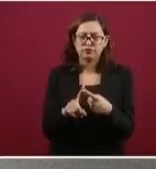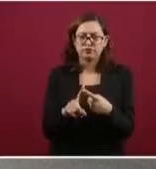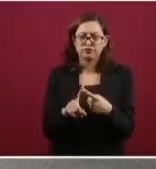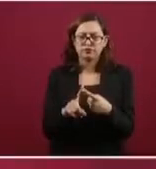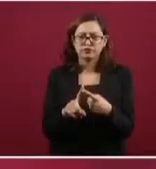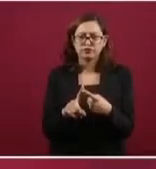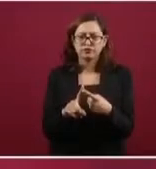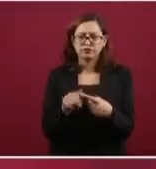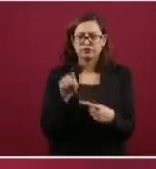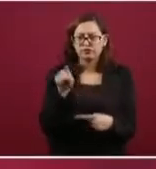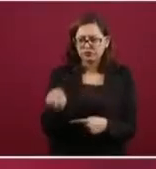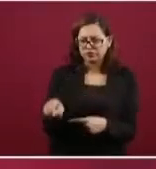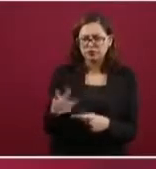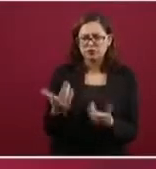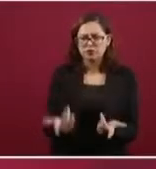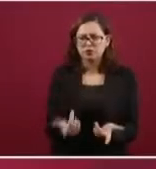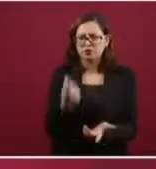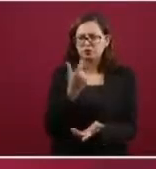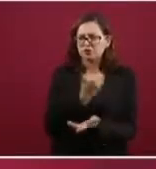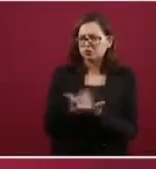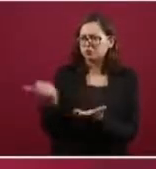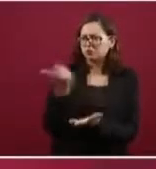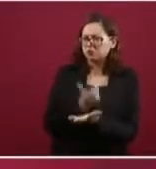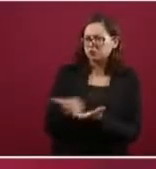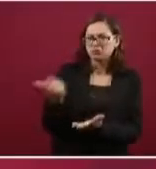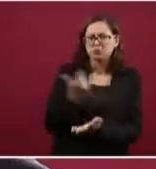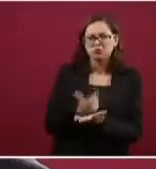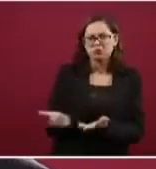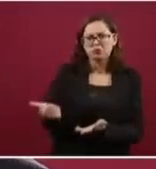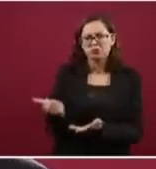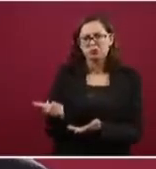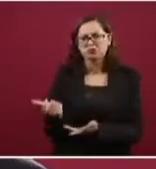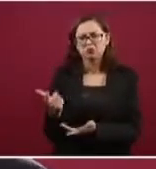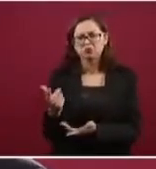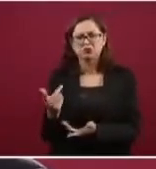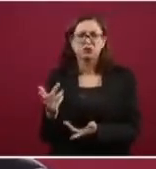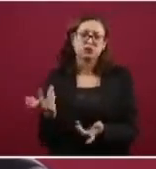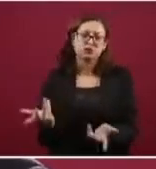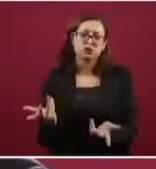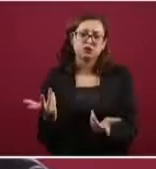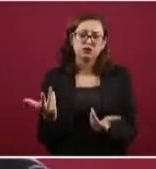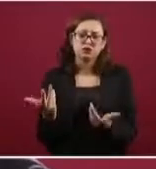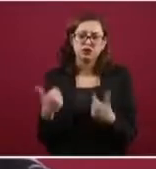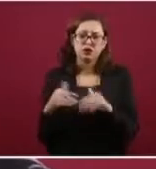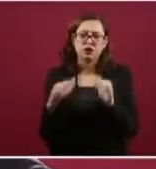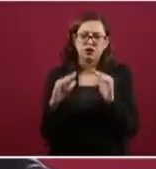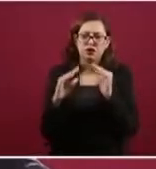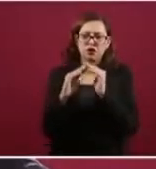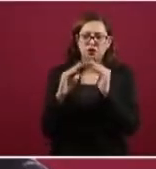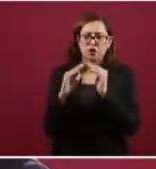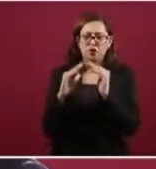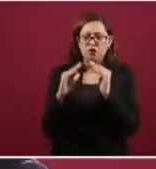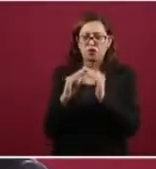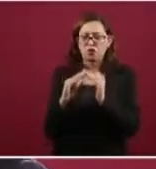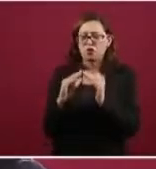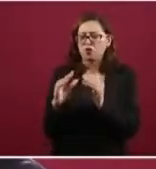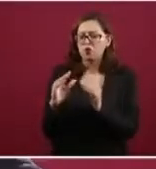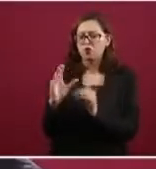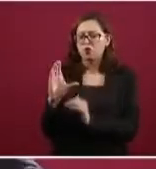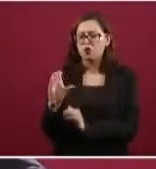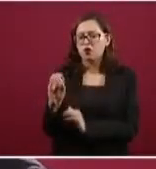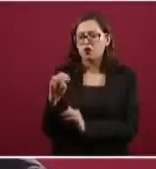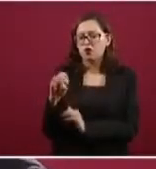los clientes no le habían contratado. Entre ellos hogar consentido, que Dios guarde ser hogar consentido de Naturgy, porque te